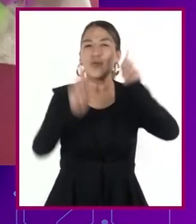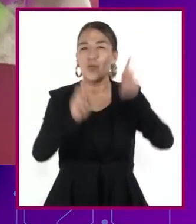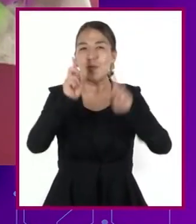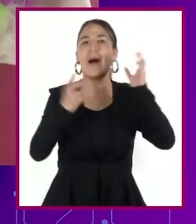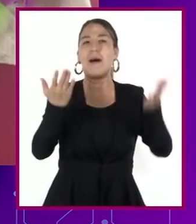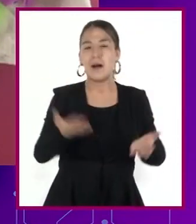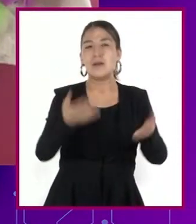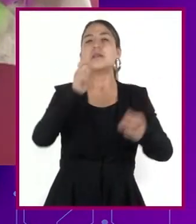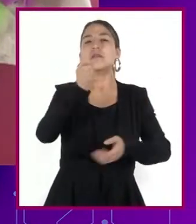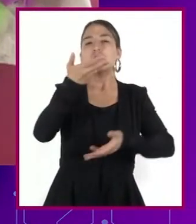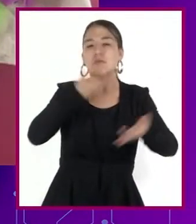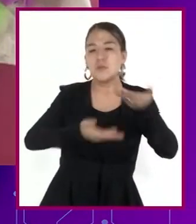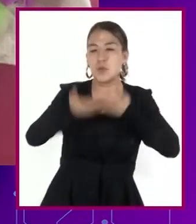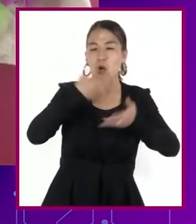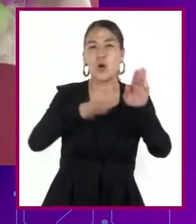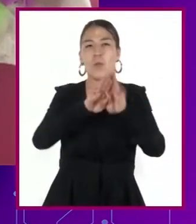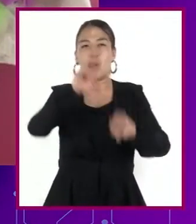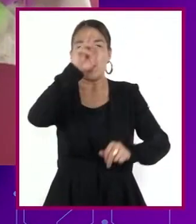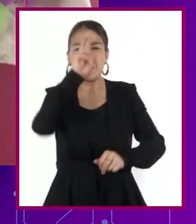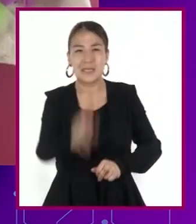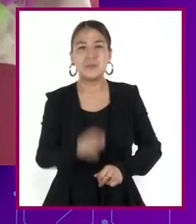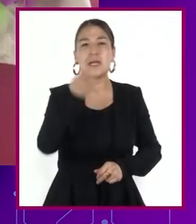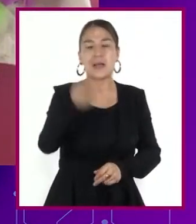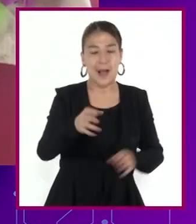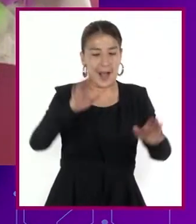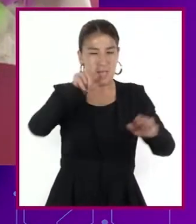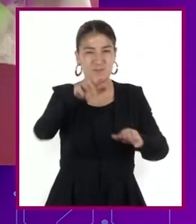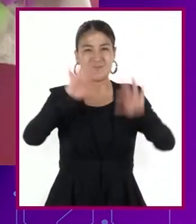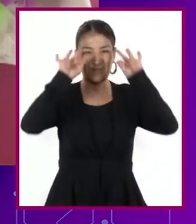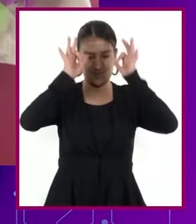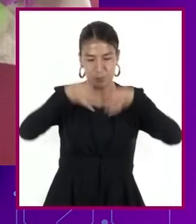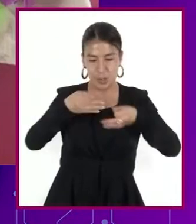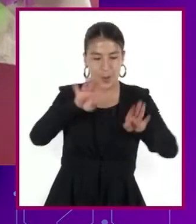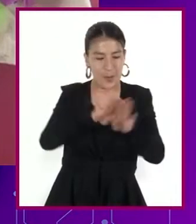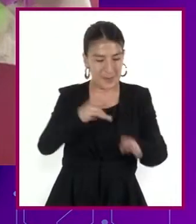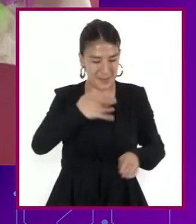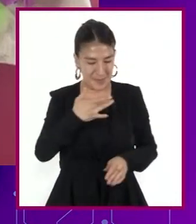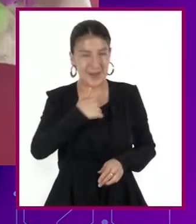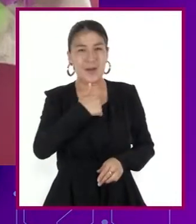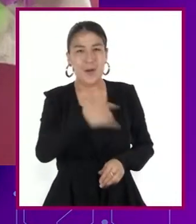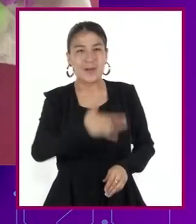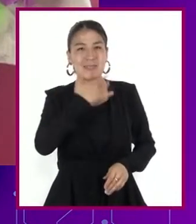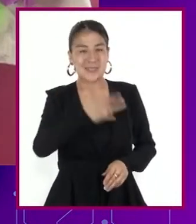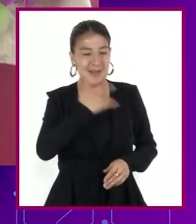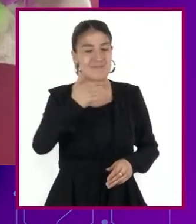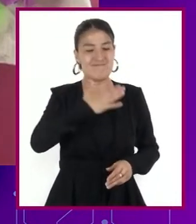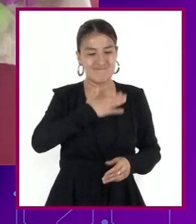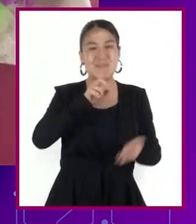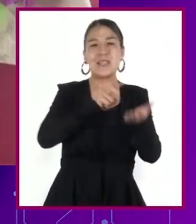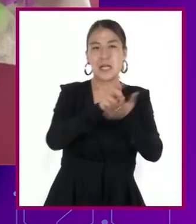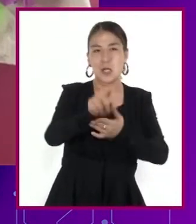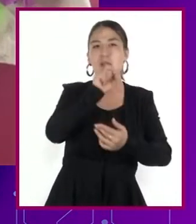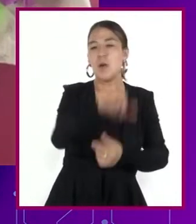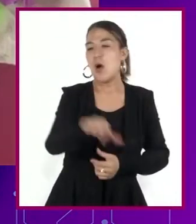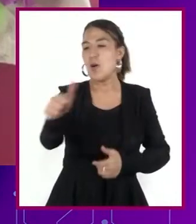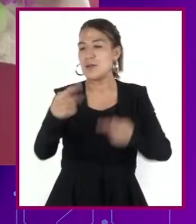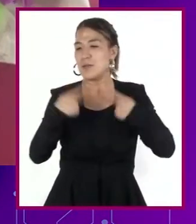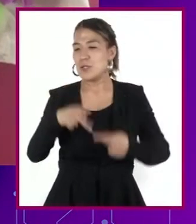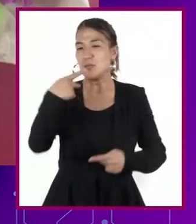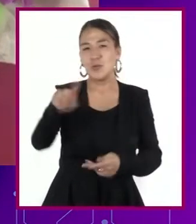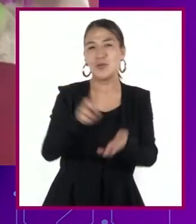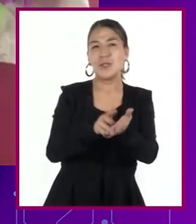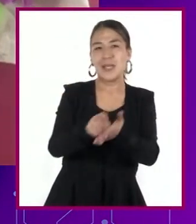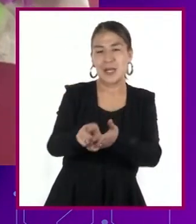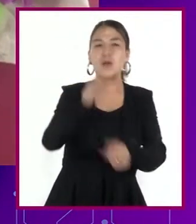respeto y vamos a reconocer a nosotros mismos y el derecho de los y las demás. Así que los